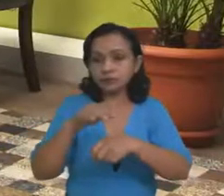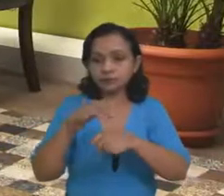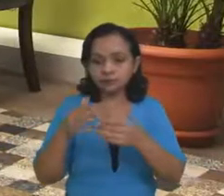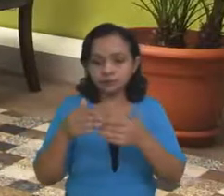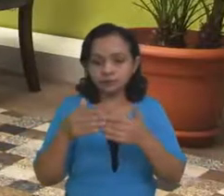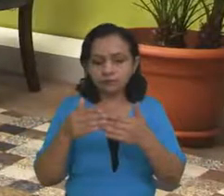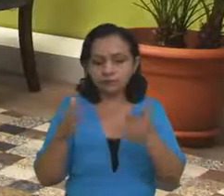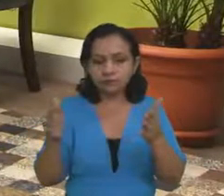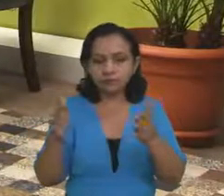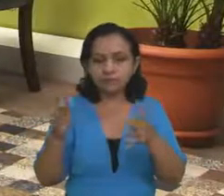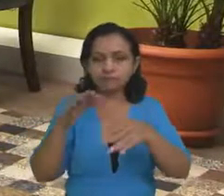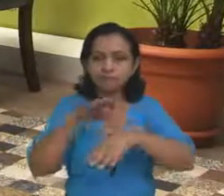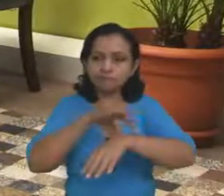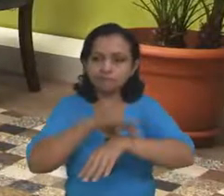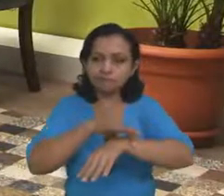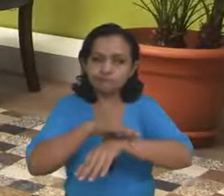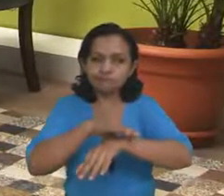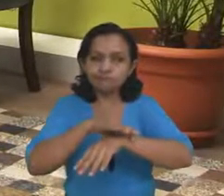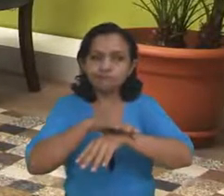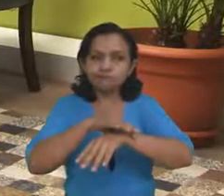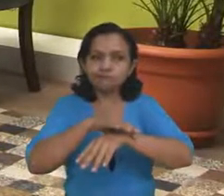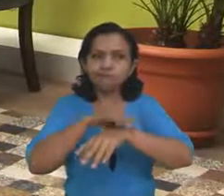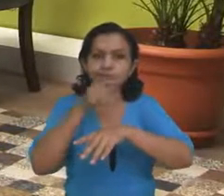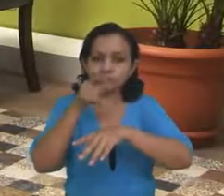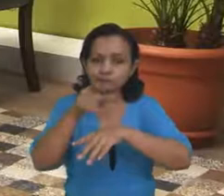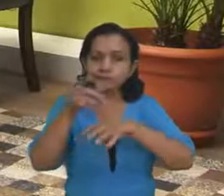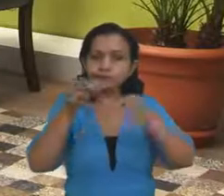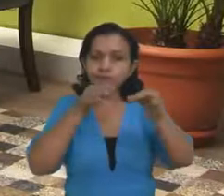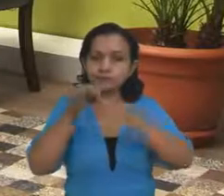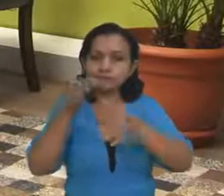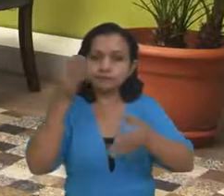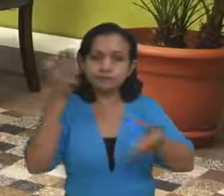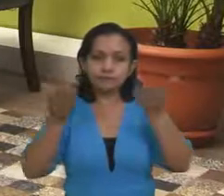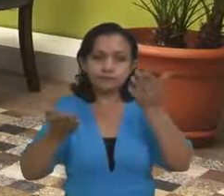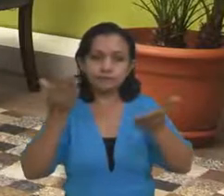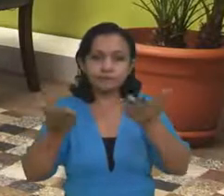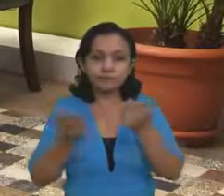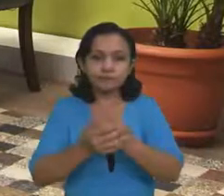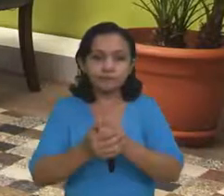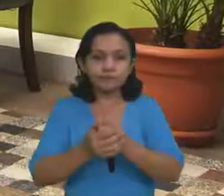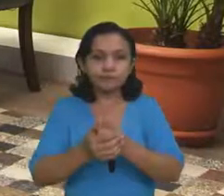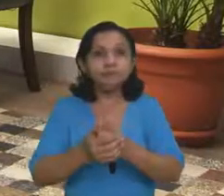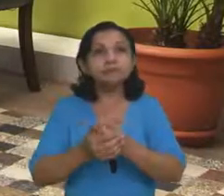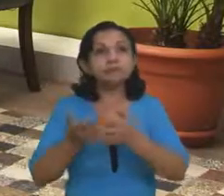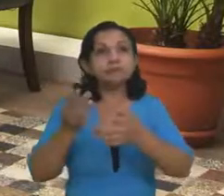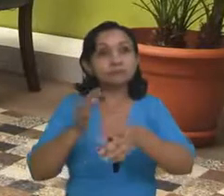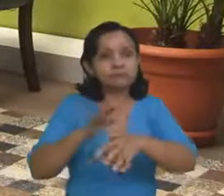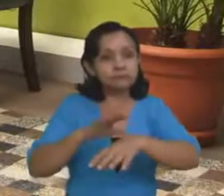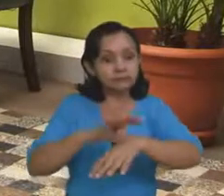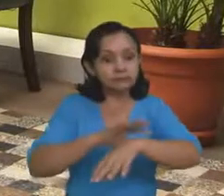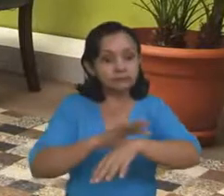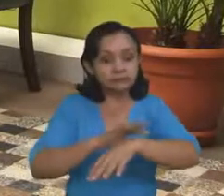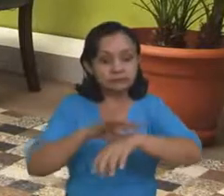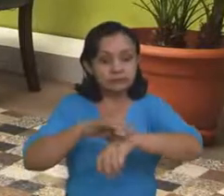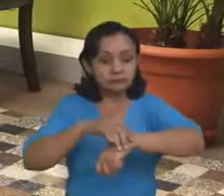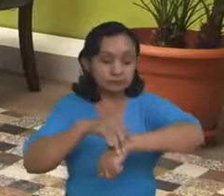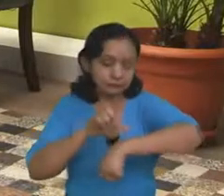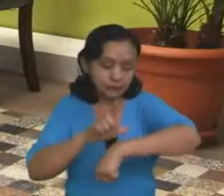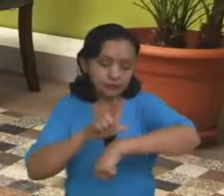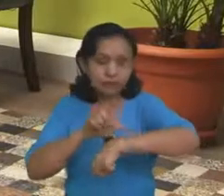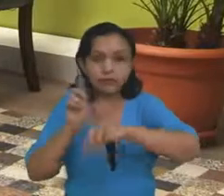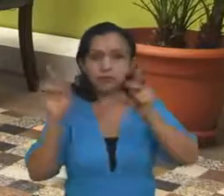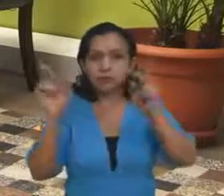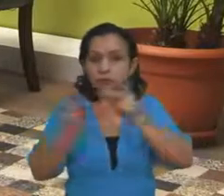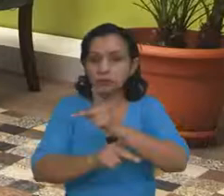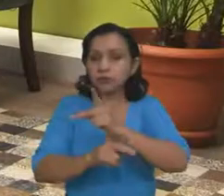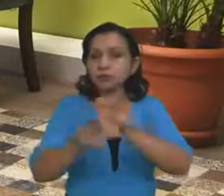abiertas, que salió del hueso, como es lo que me estabas diciendo vos. Que salió el hueso dentro de la piel. De la piel, exacto. Que es algo grave, ¿ya?